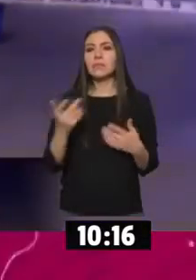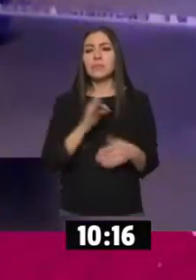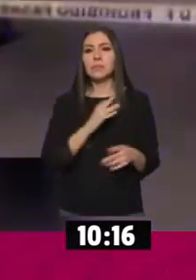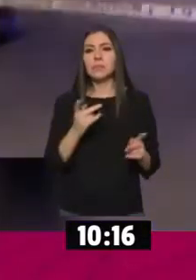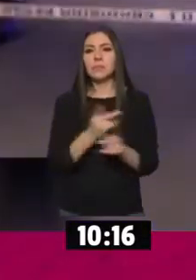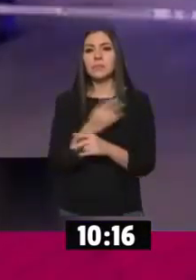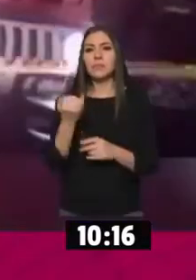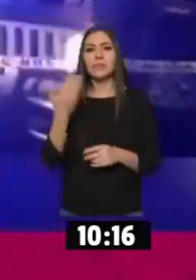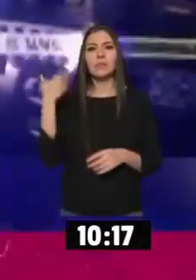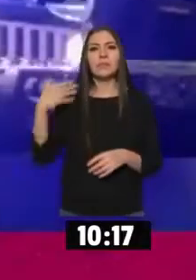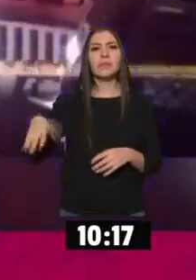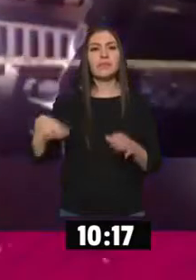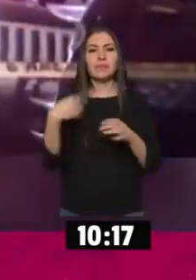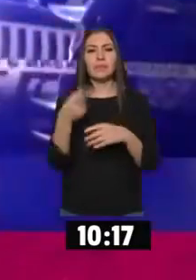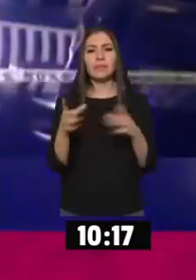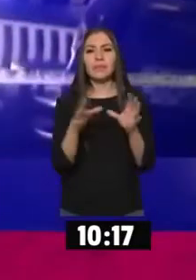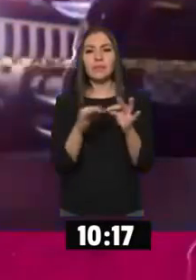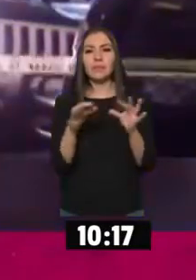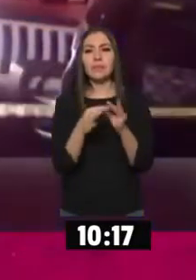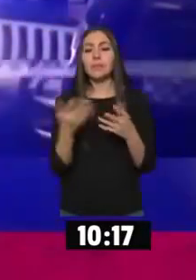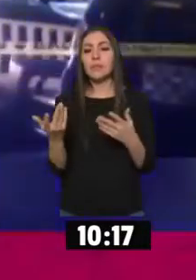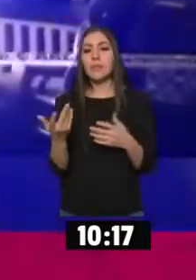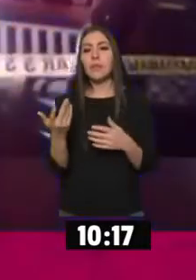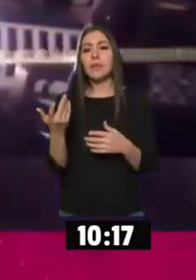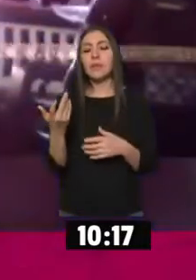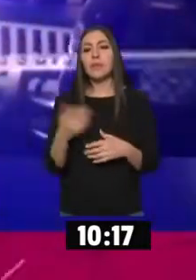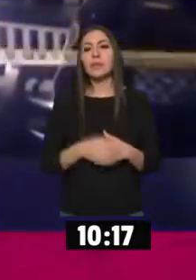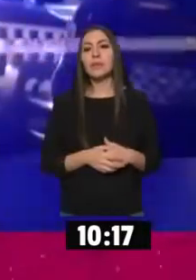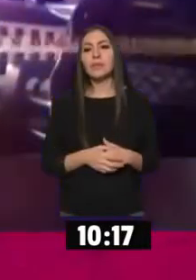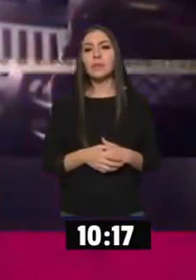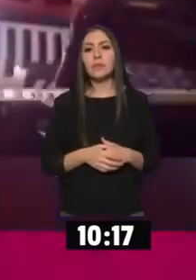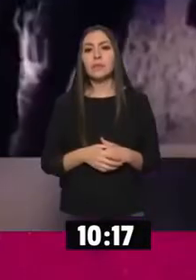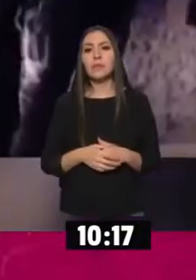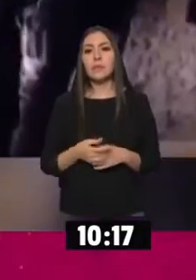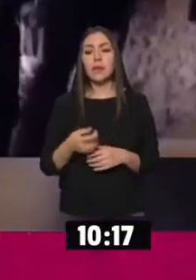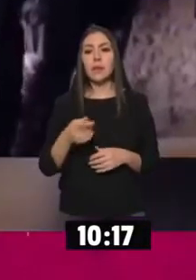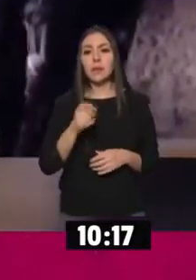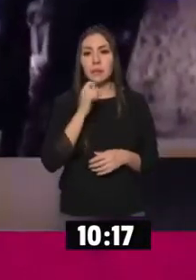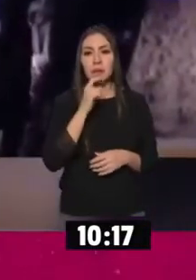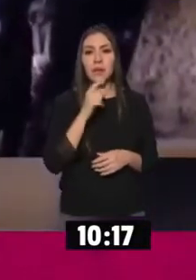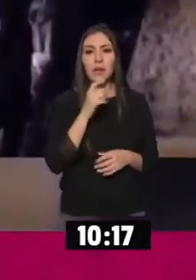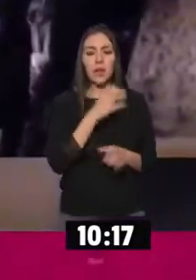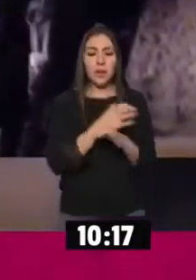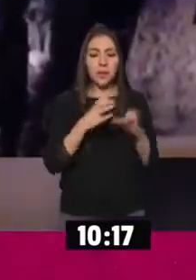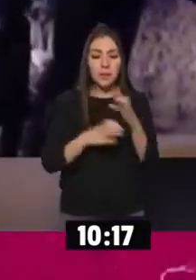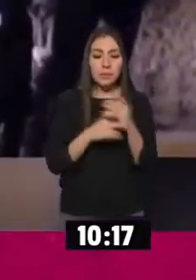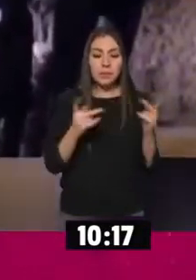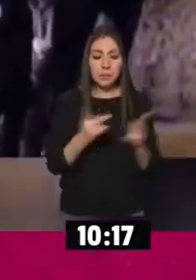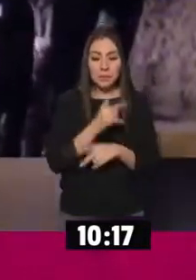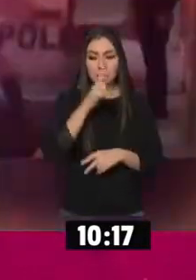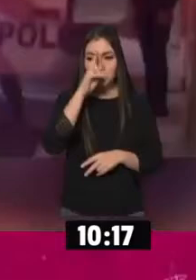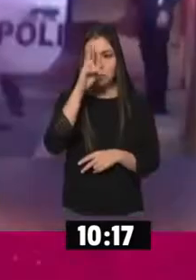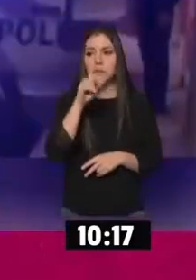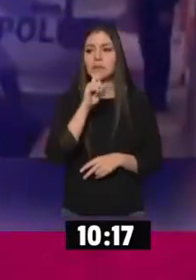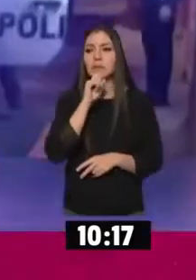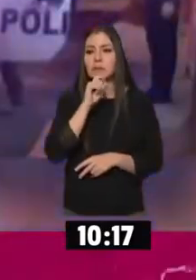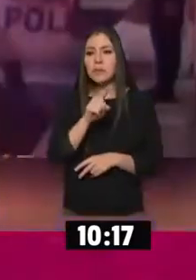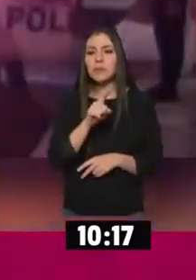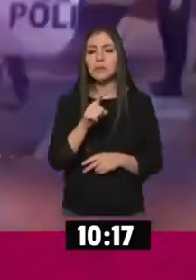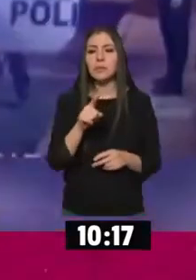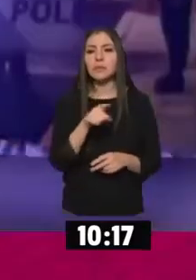comentaba, en donde pues a través de hechos de violencia pues también están siendo objeto de